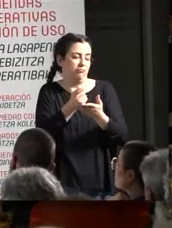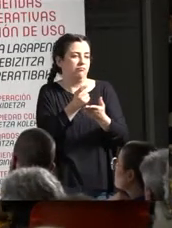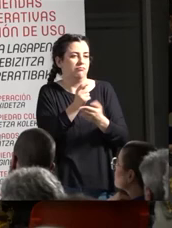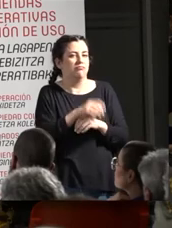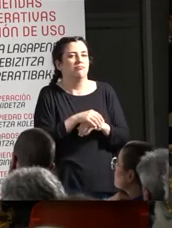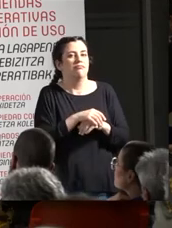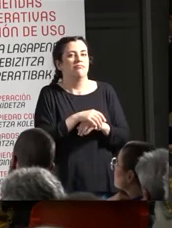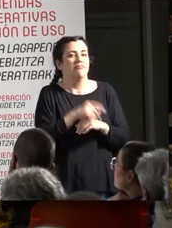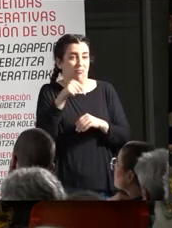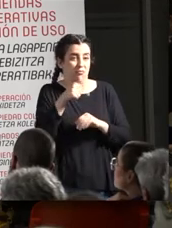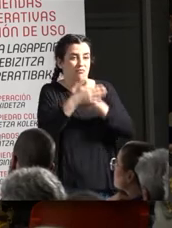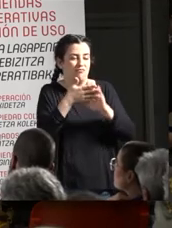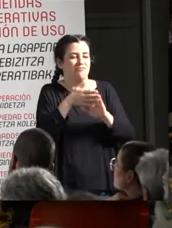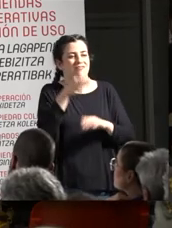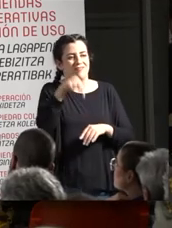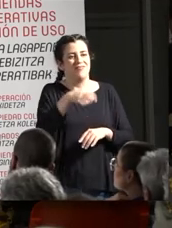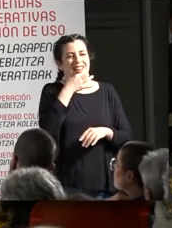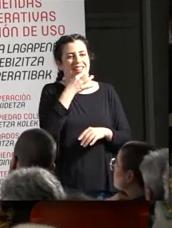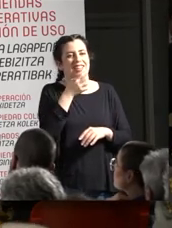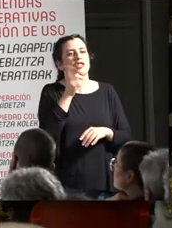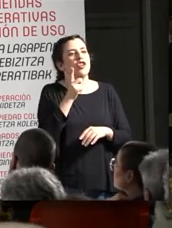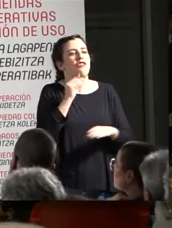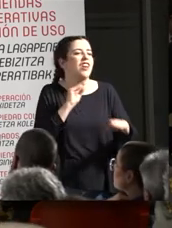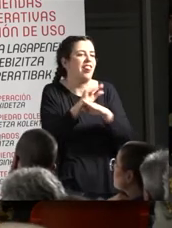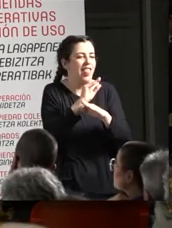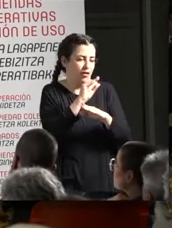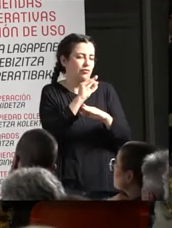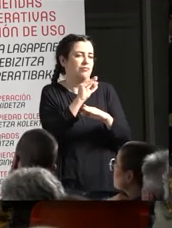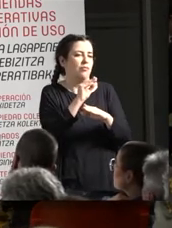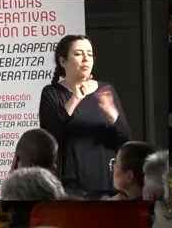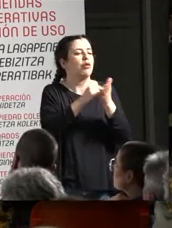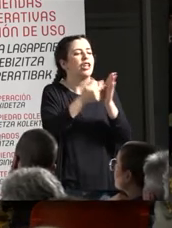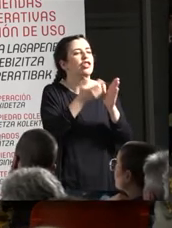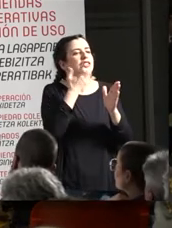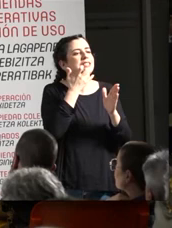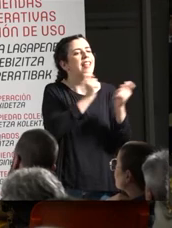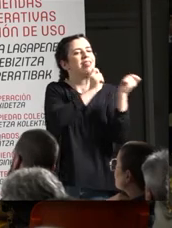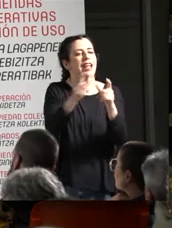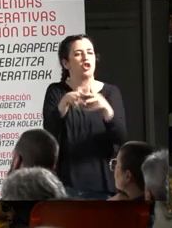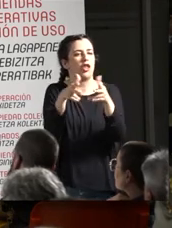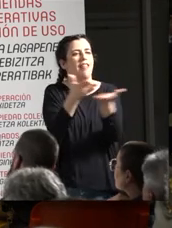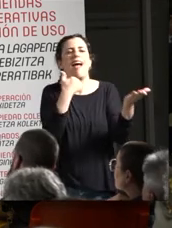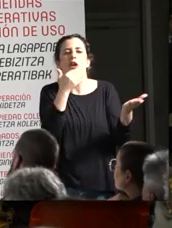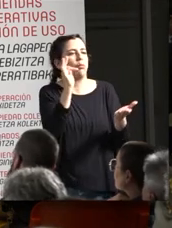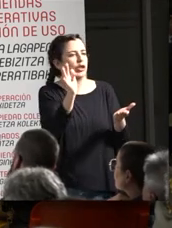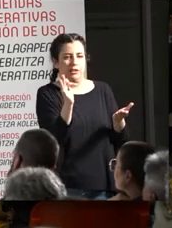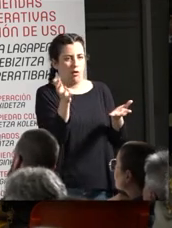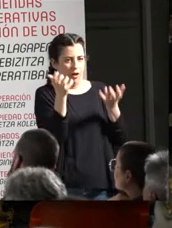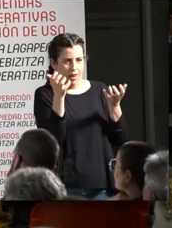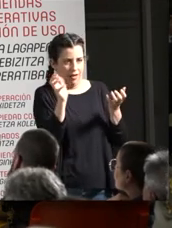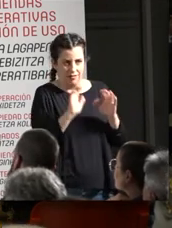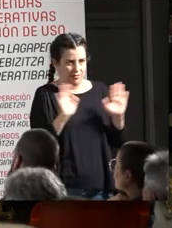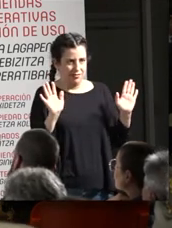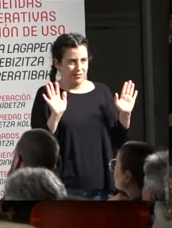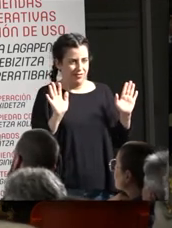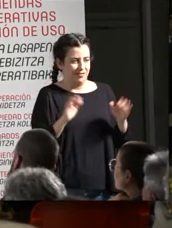esta tarde, solo financiamos proyectos que tengan un impacto social positivo. Vale, podéis